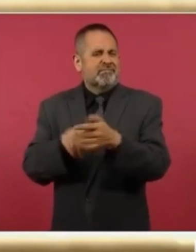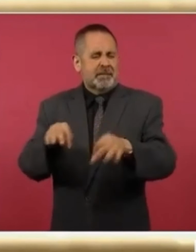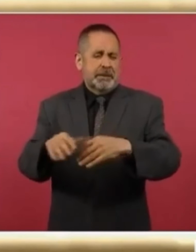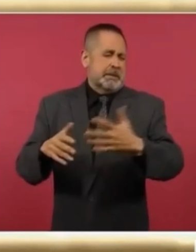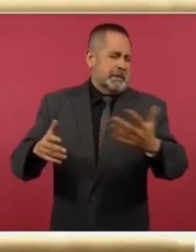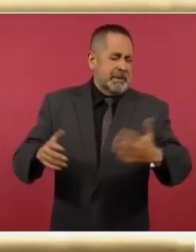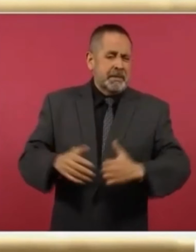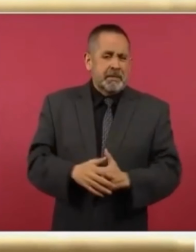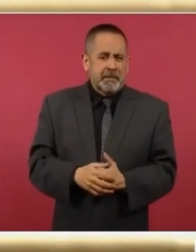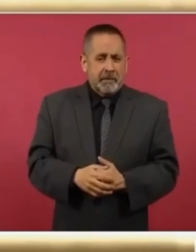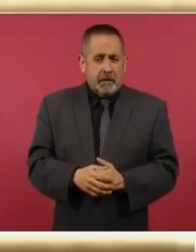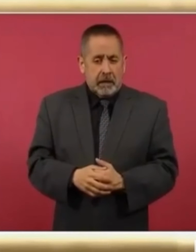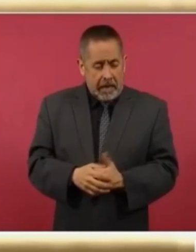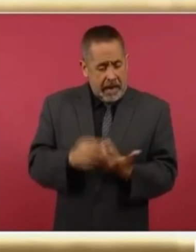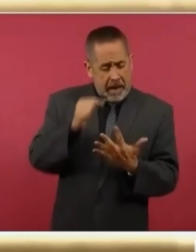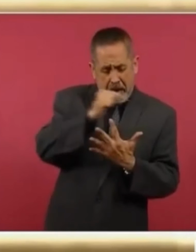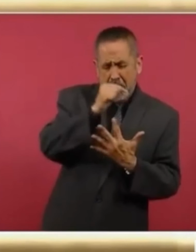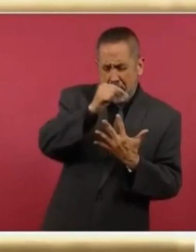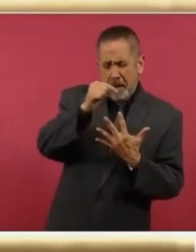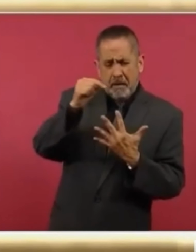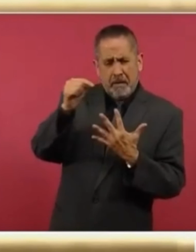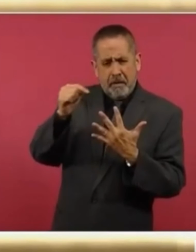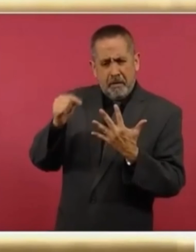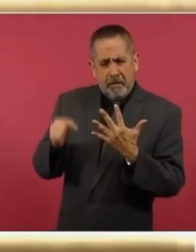Entonces, todos estos programas